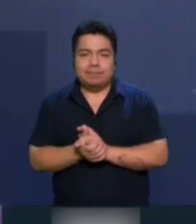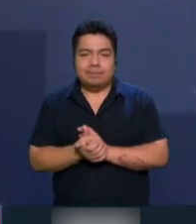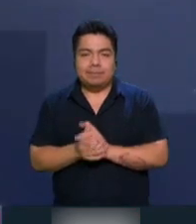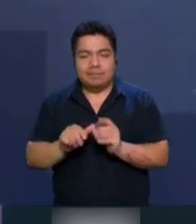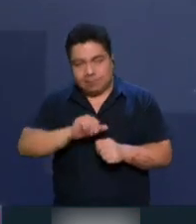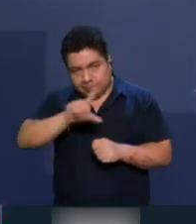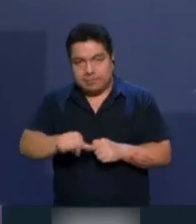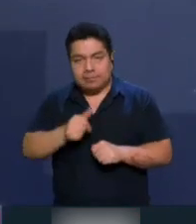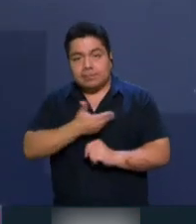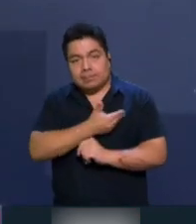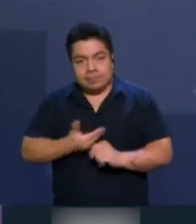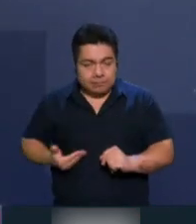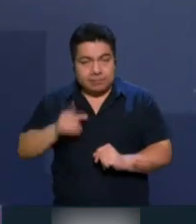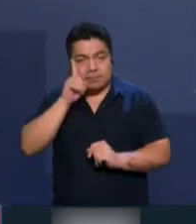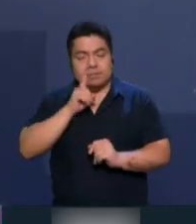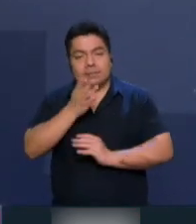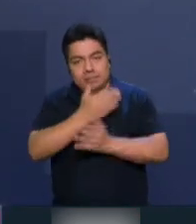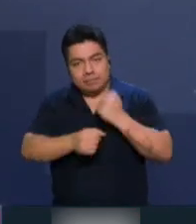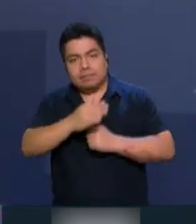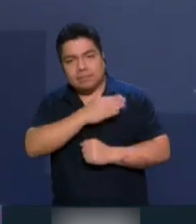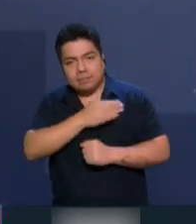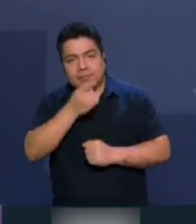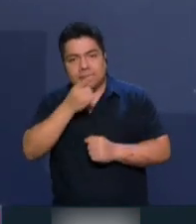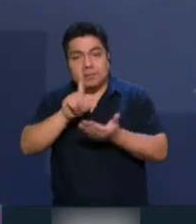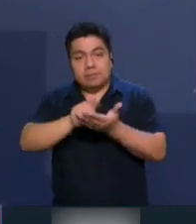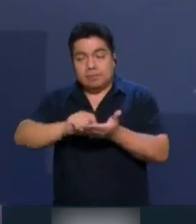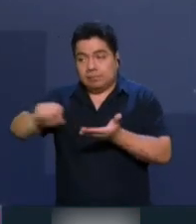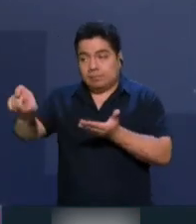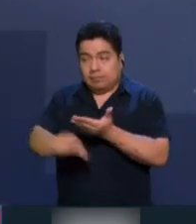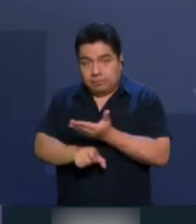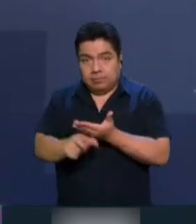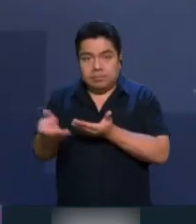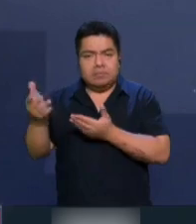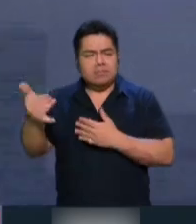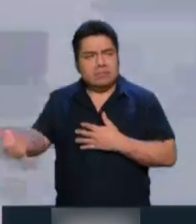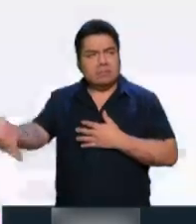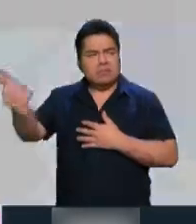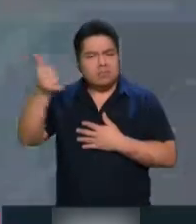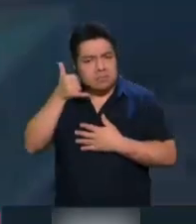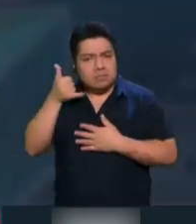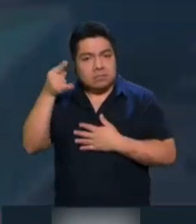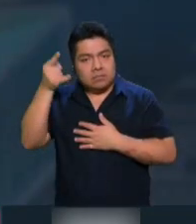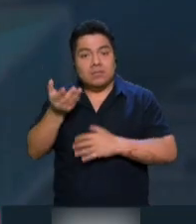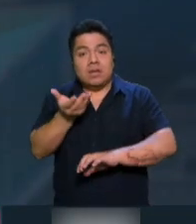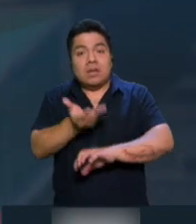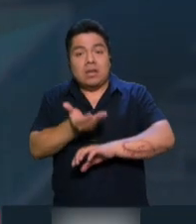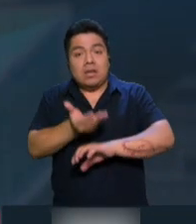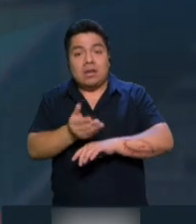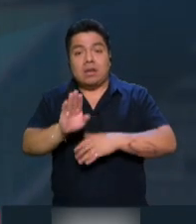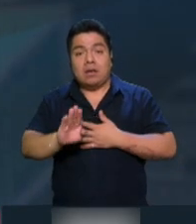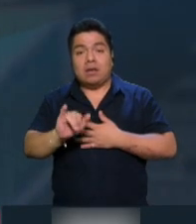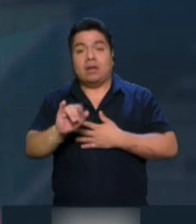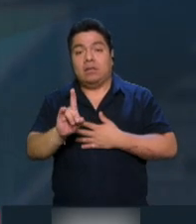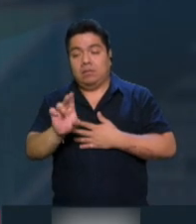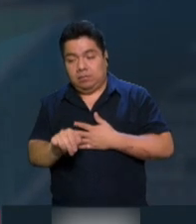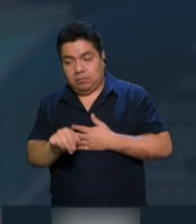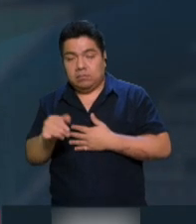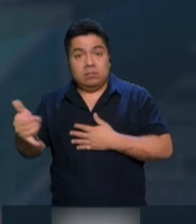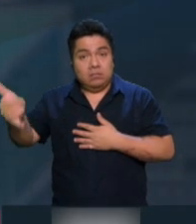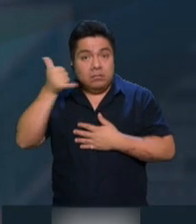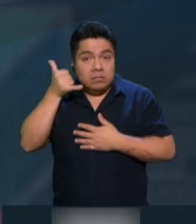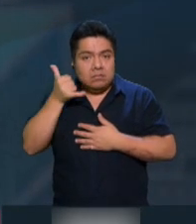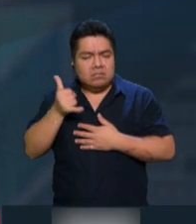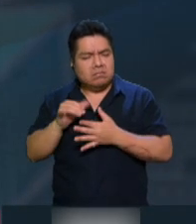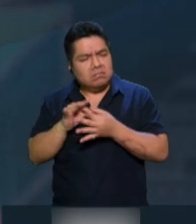Más tarde, la presidenta Claudia Sheinbaum informó en sus redes sociales que recibió una llamada de su homólogo estadounidense Joe Biden y detalló que en